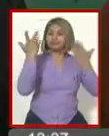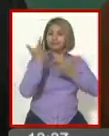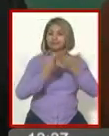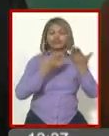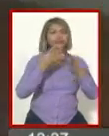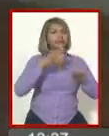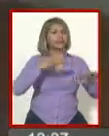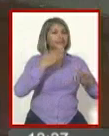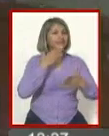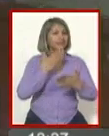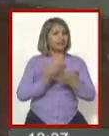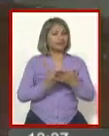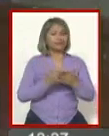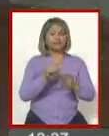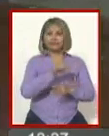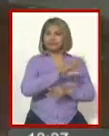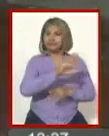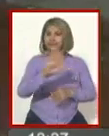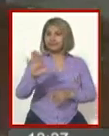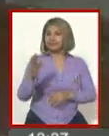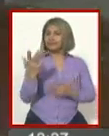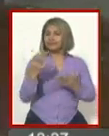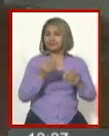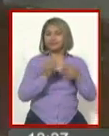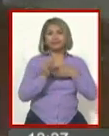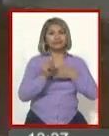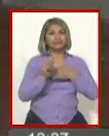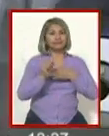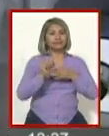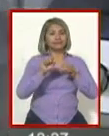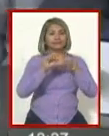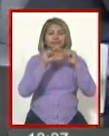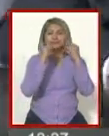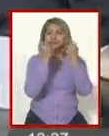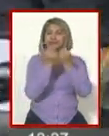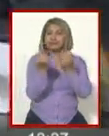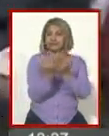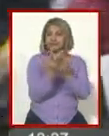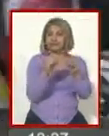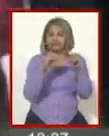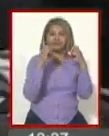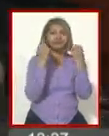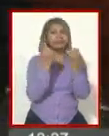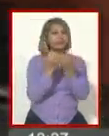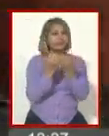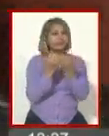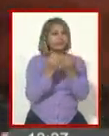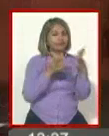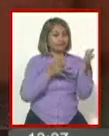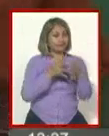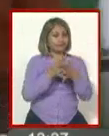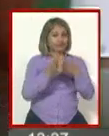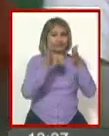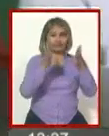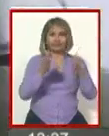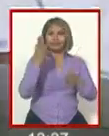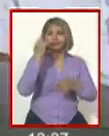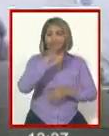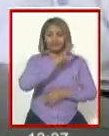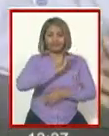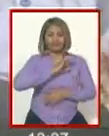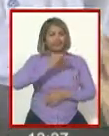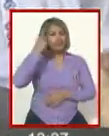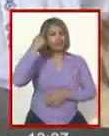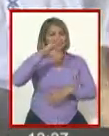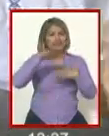que se haga bien. Ellos argumentan que no quieren una directiva sindical y el nuevo frente que estará a cargo debe ser transparente, ya que el